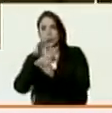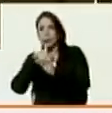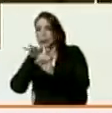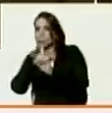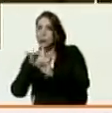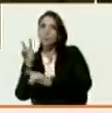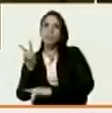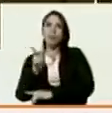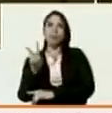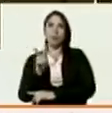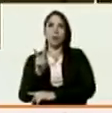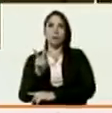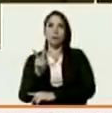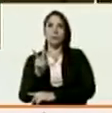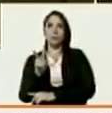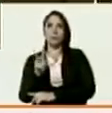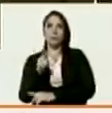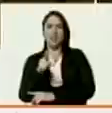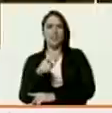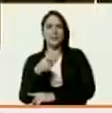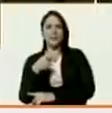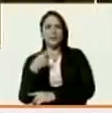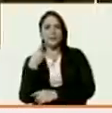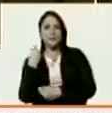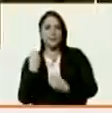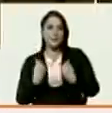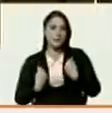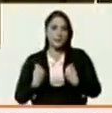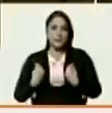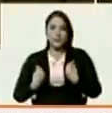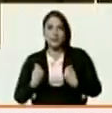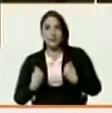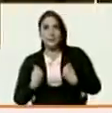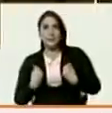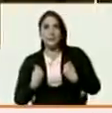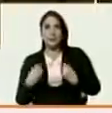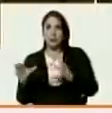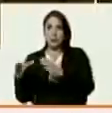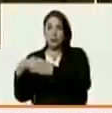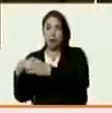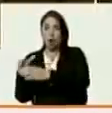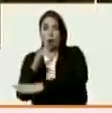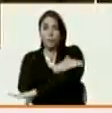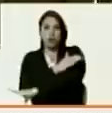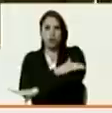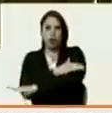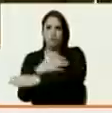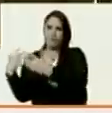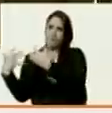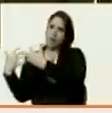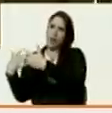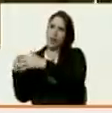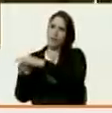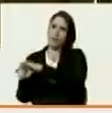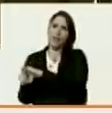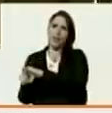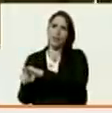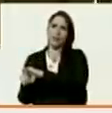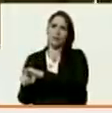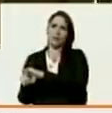Venezuela. Y eso genera entre estos señores, estos sectores opositores, peleas,